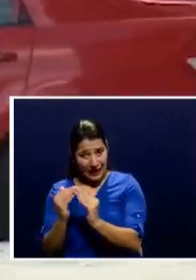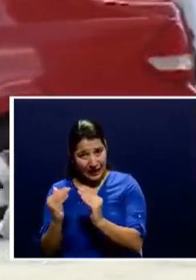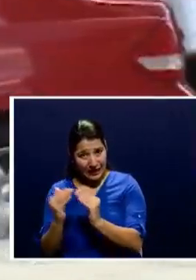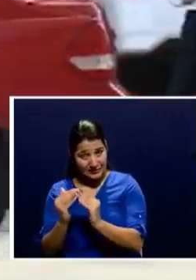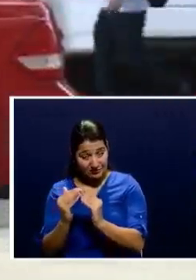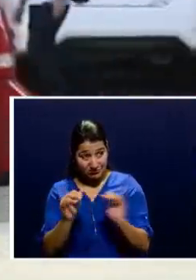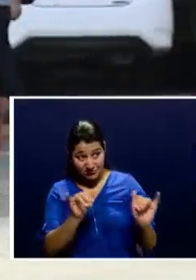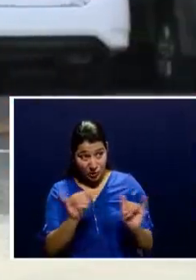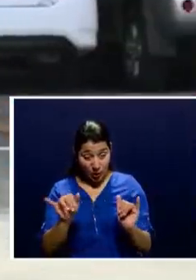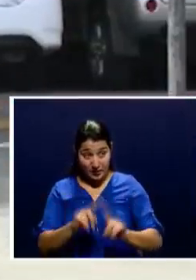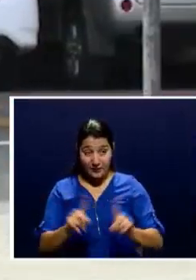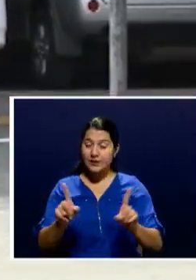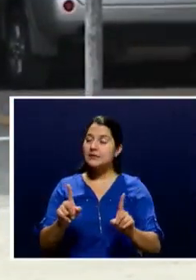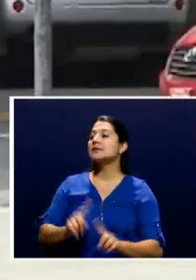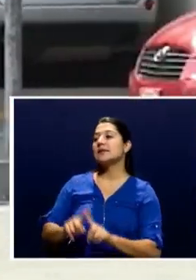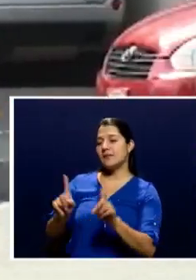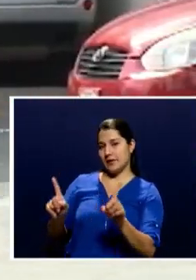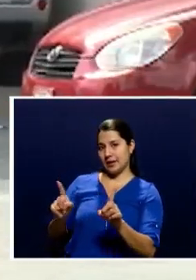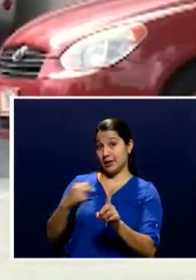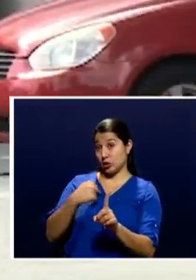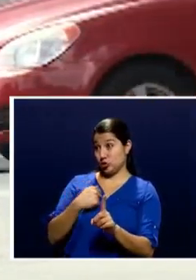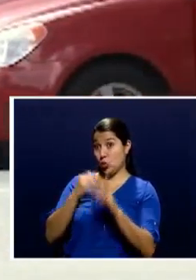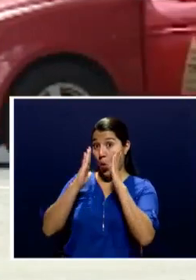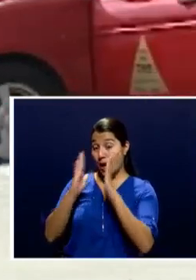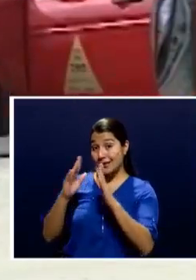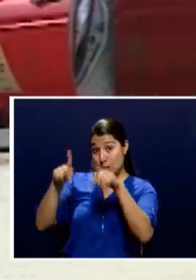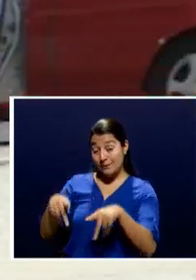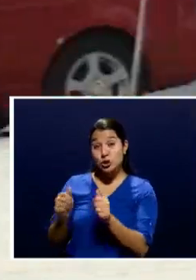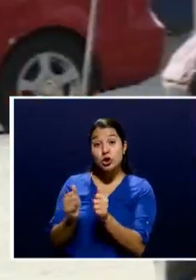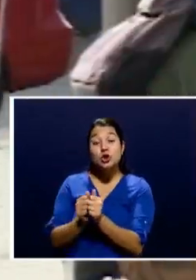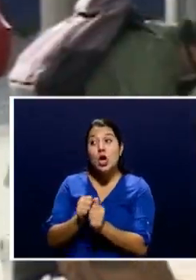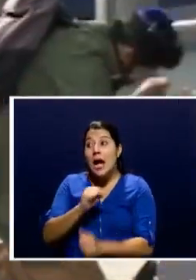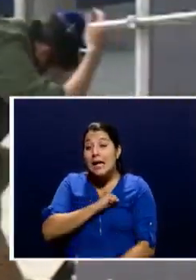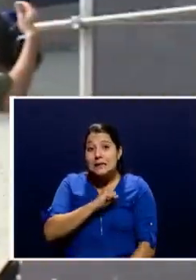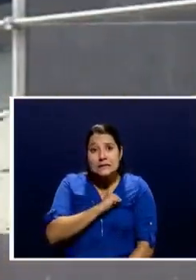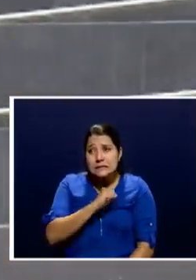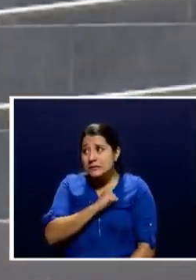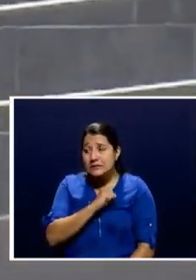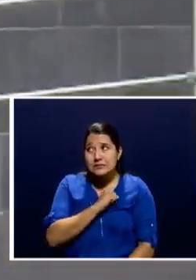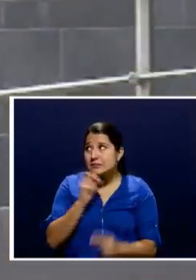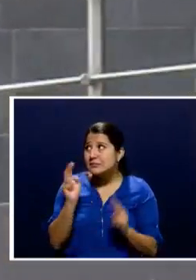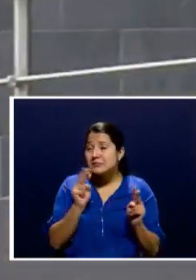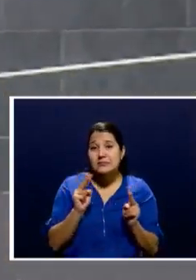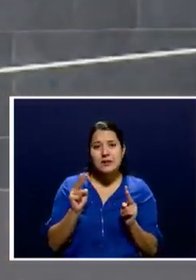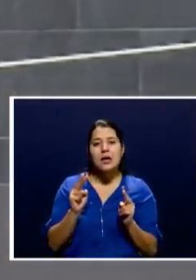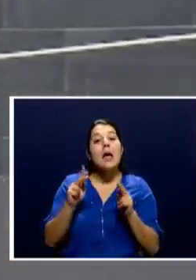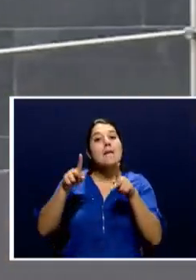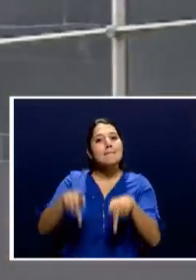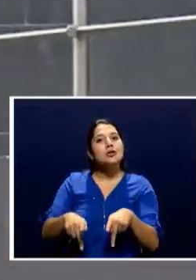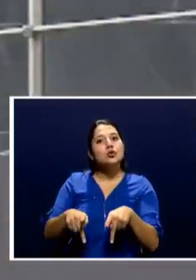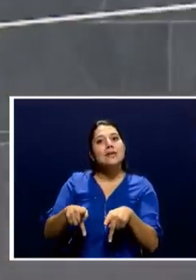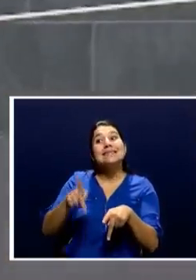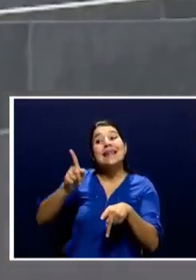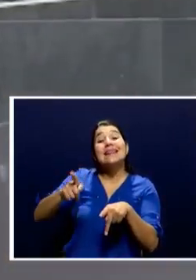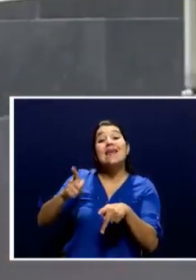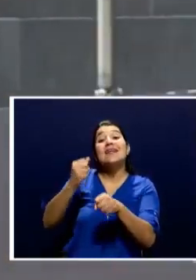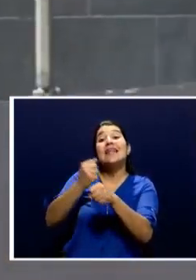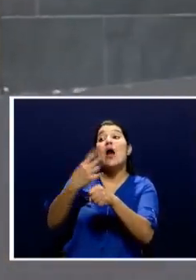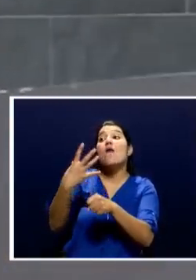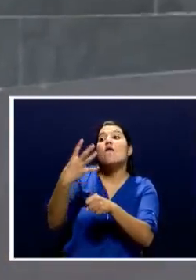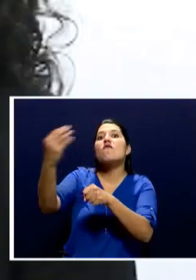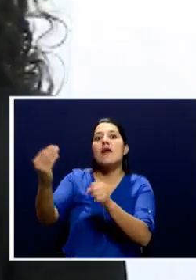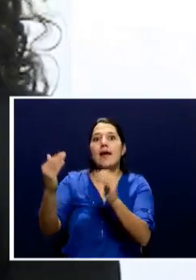Digamos, actualmente he tenido que atender en mi consultorio personas con ataques de pánico. Por lo general son personas que tienen que trabajar fuera de casa. ¿Por qué? Porque están